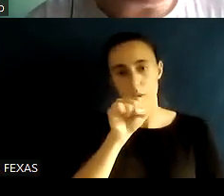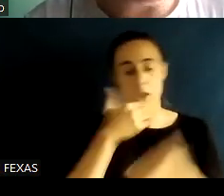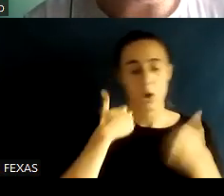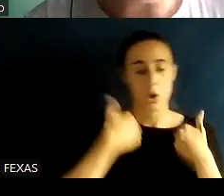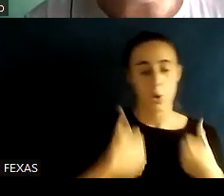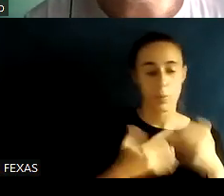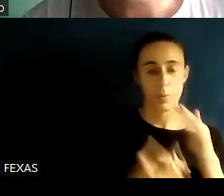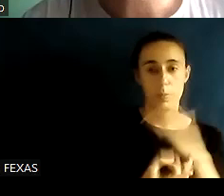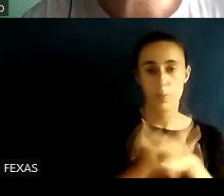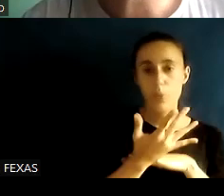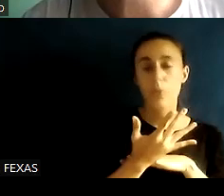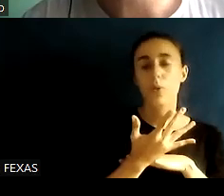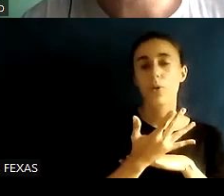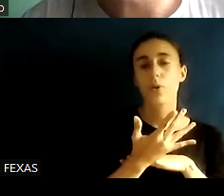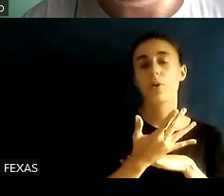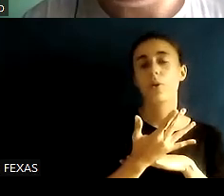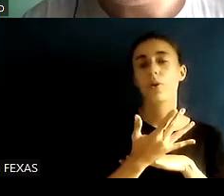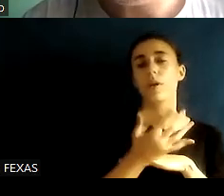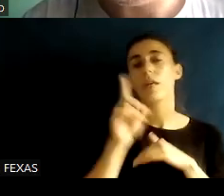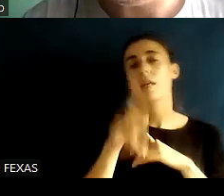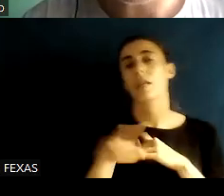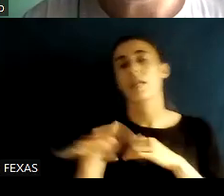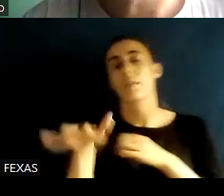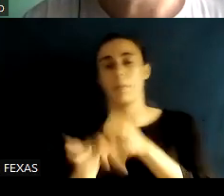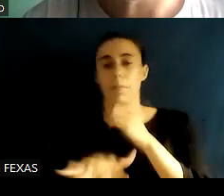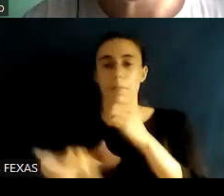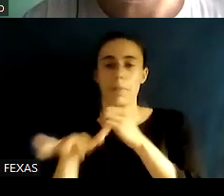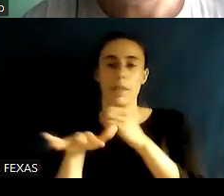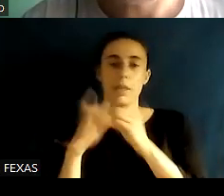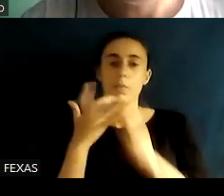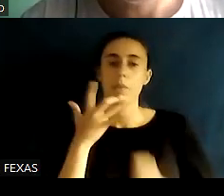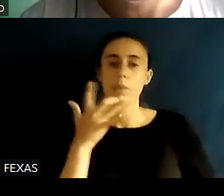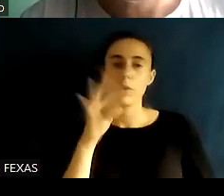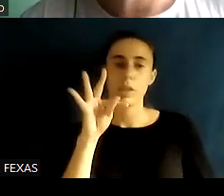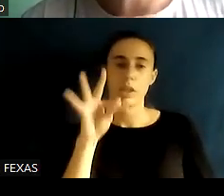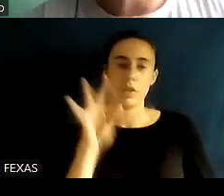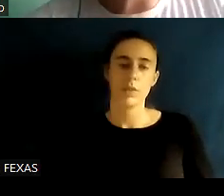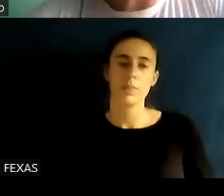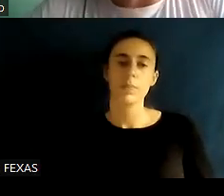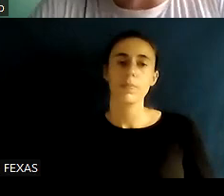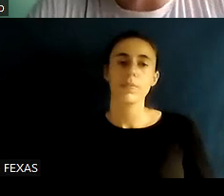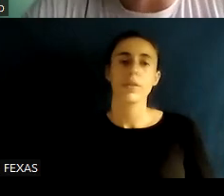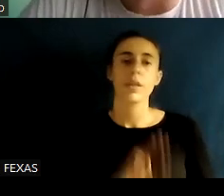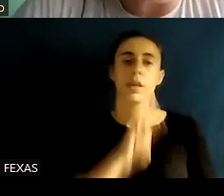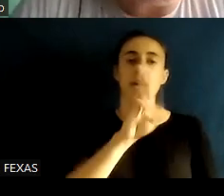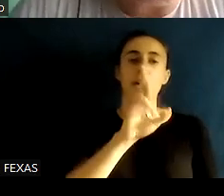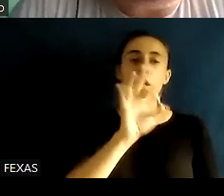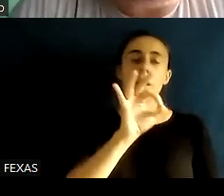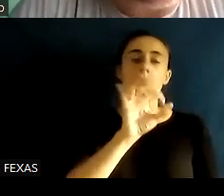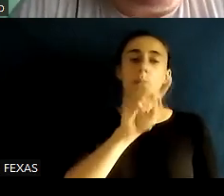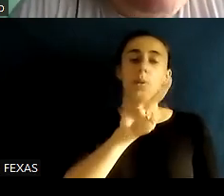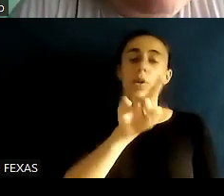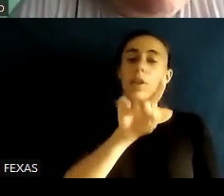los no esenciales, y los esenciales como el triptófano. El Pro12, ¿por qué nos puede venir